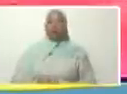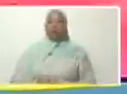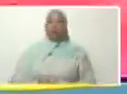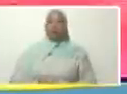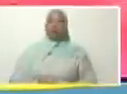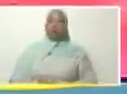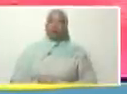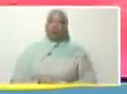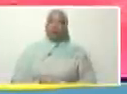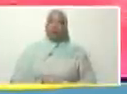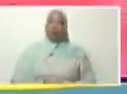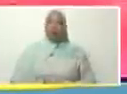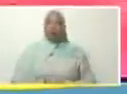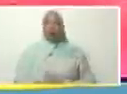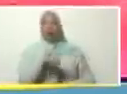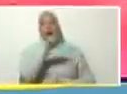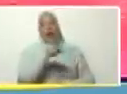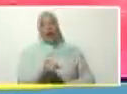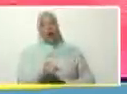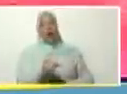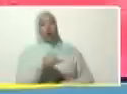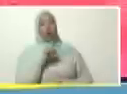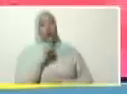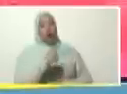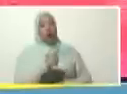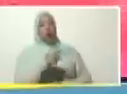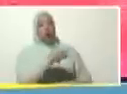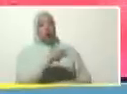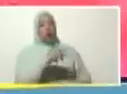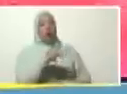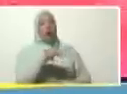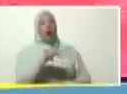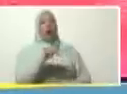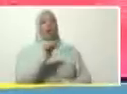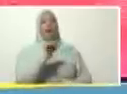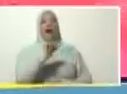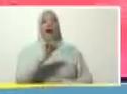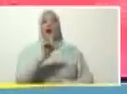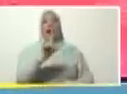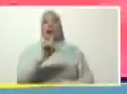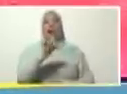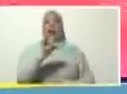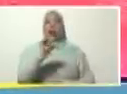Mayerling y Henry, del Palito.